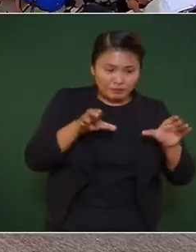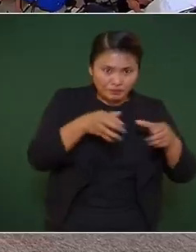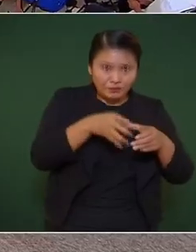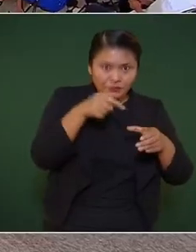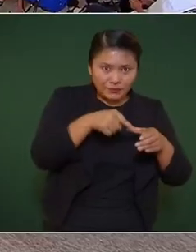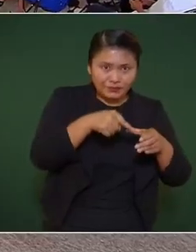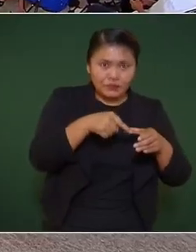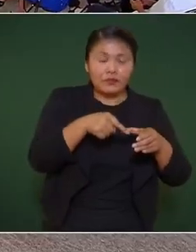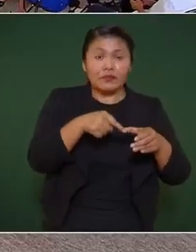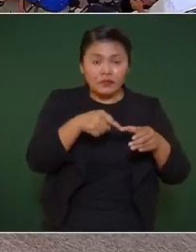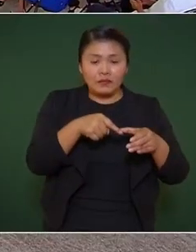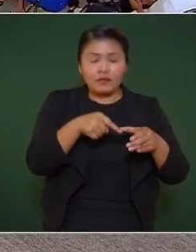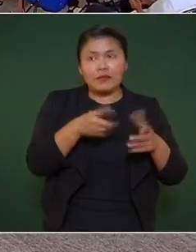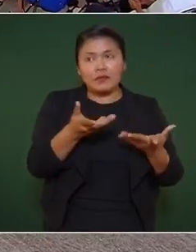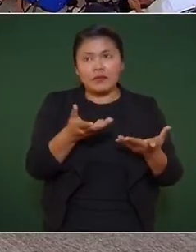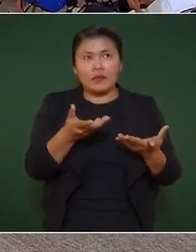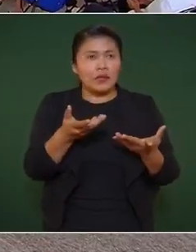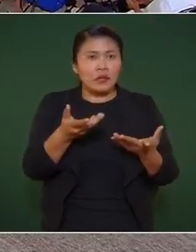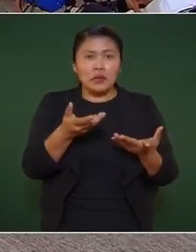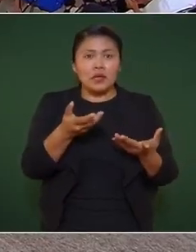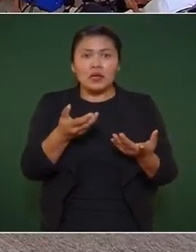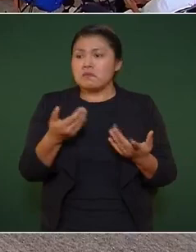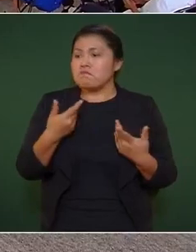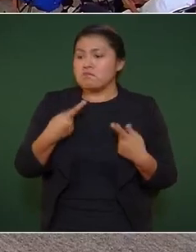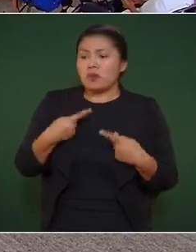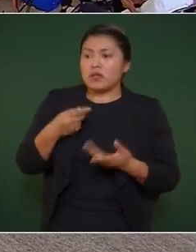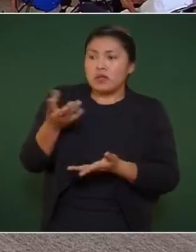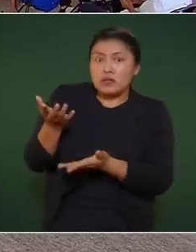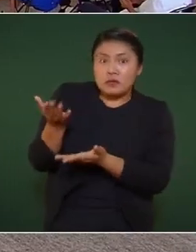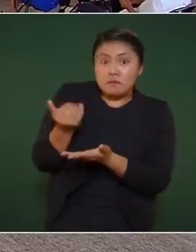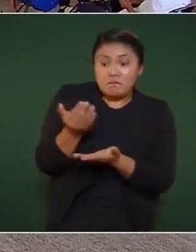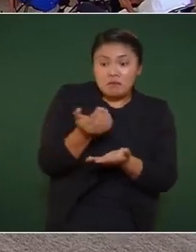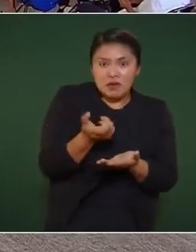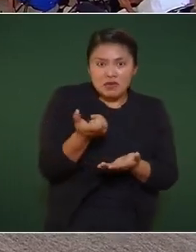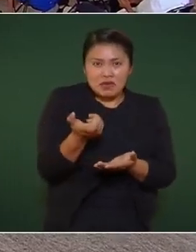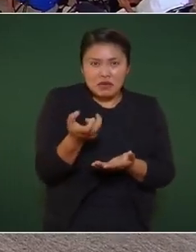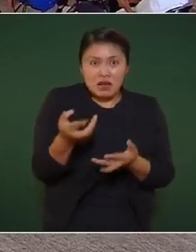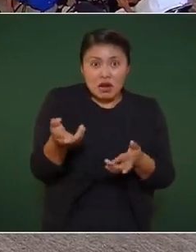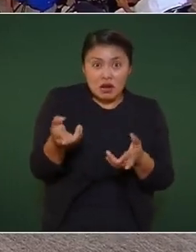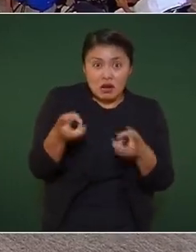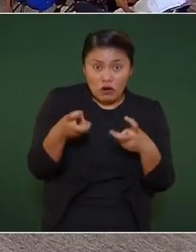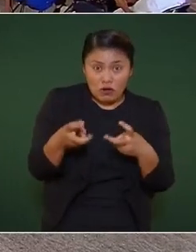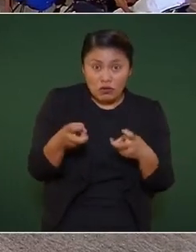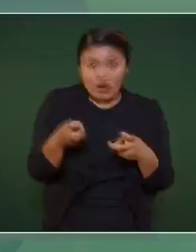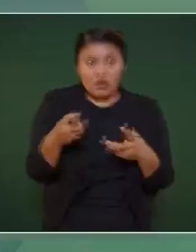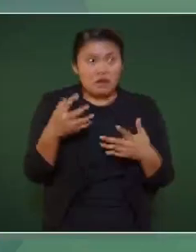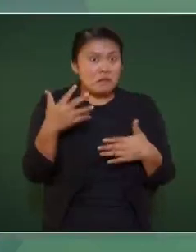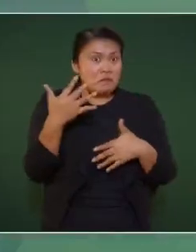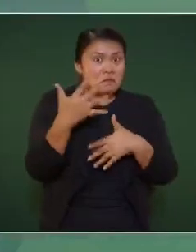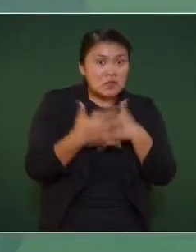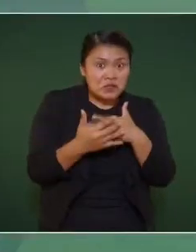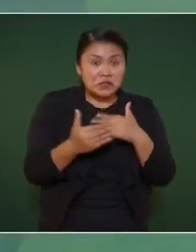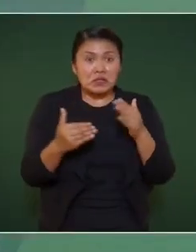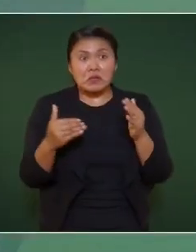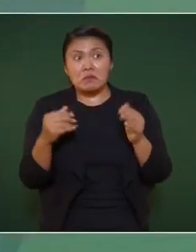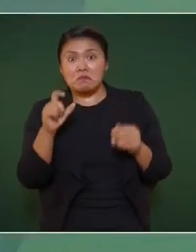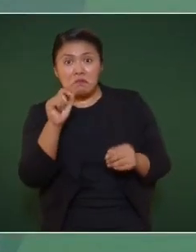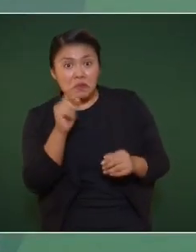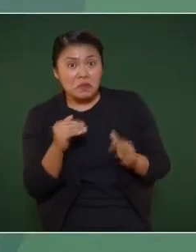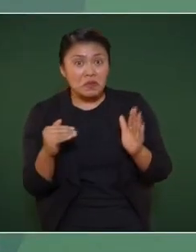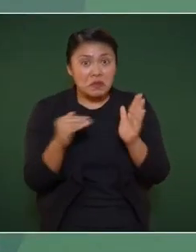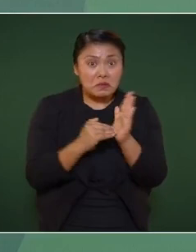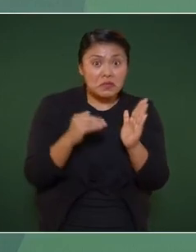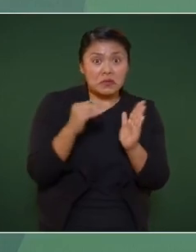llegaban a obtener hasta 10, 15, 20 mil millones de pesos al año.